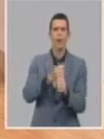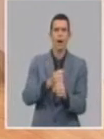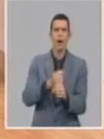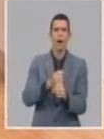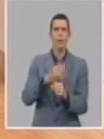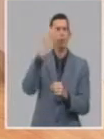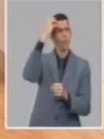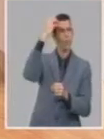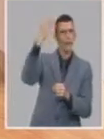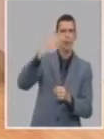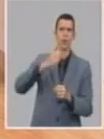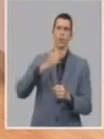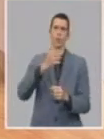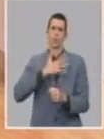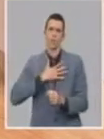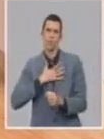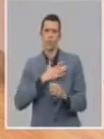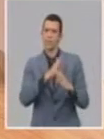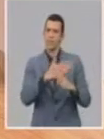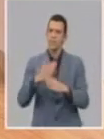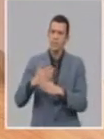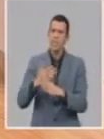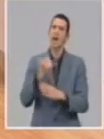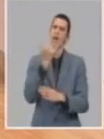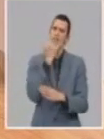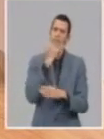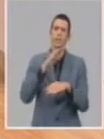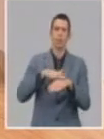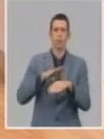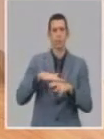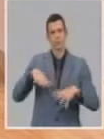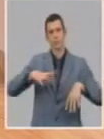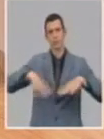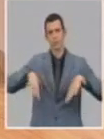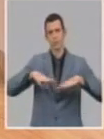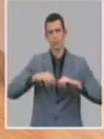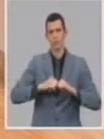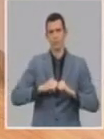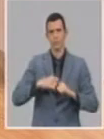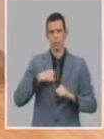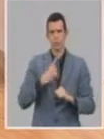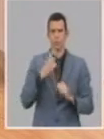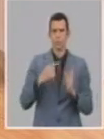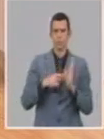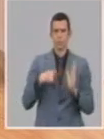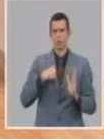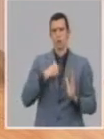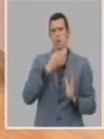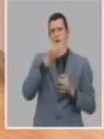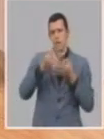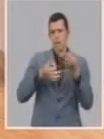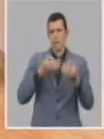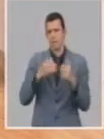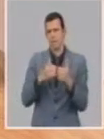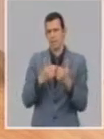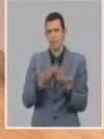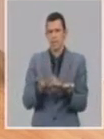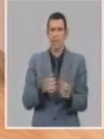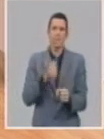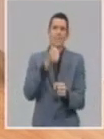que este tratamiento y estas adecuaciones en las actividades de trabajo cuenta propias que se han visto